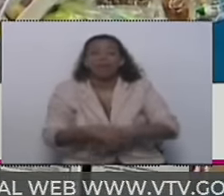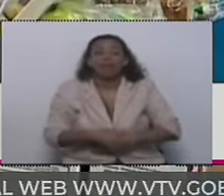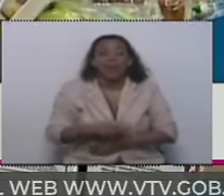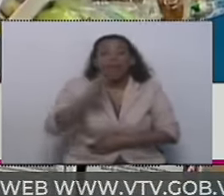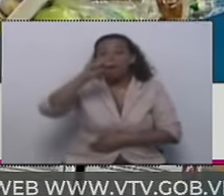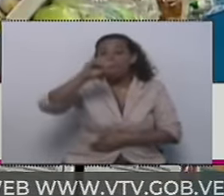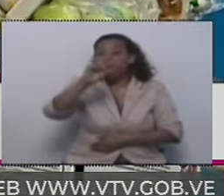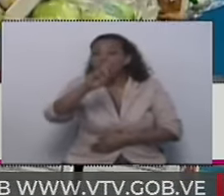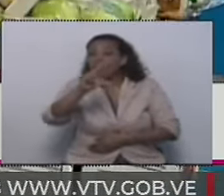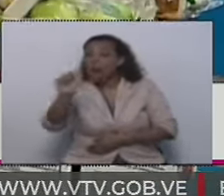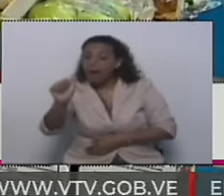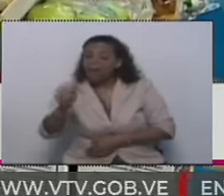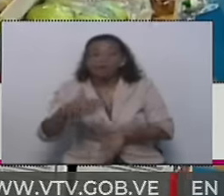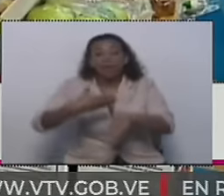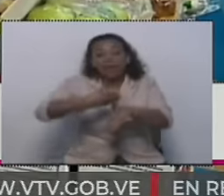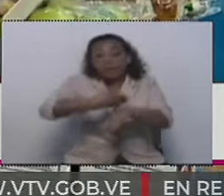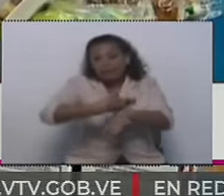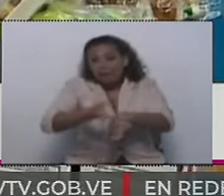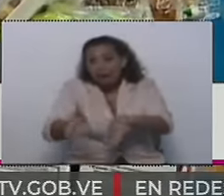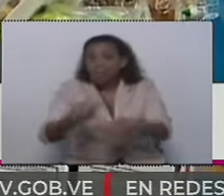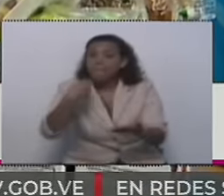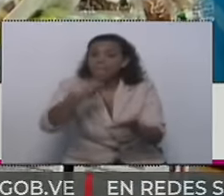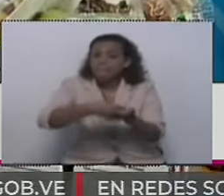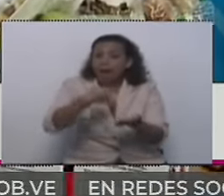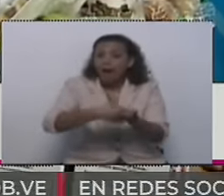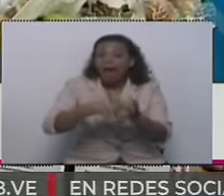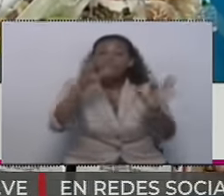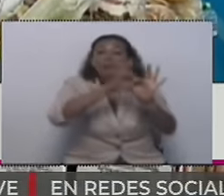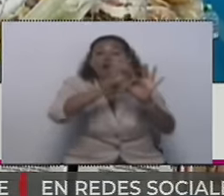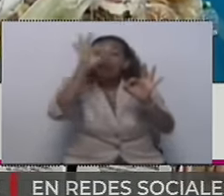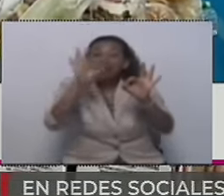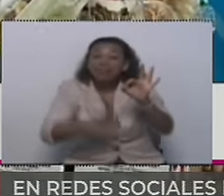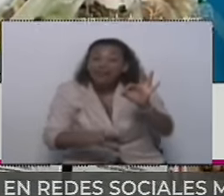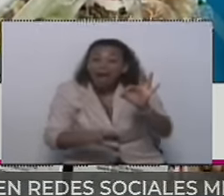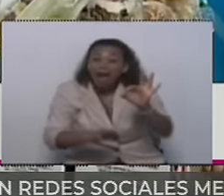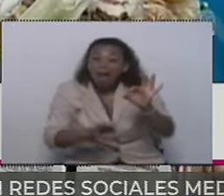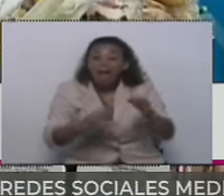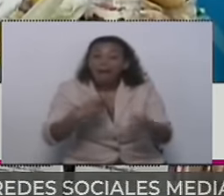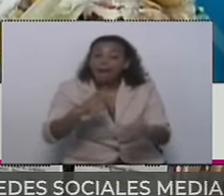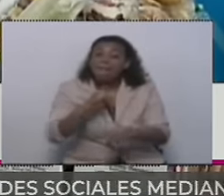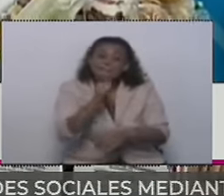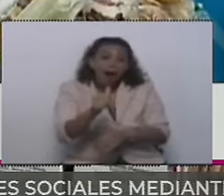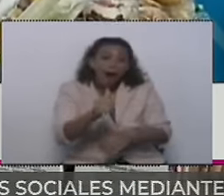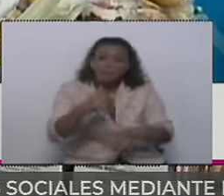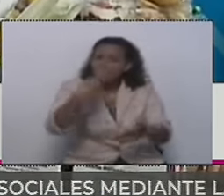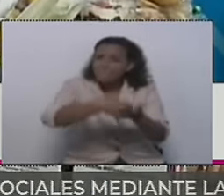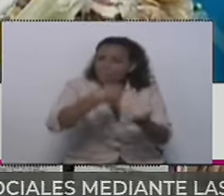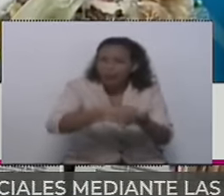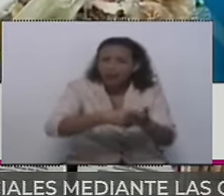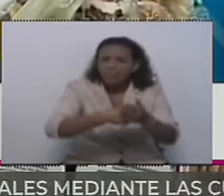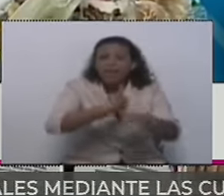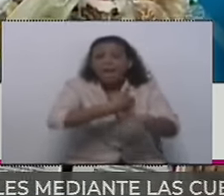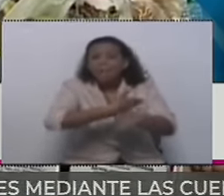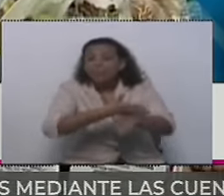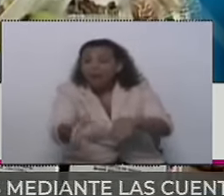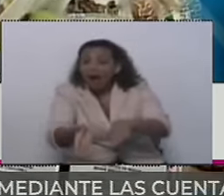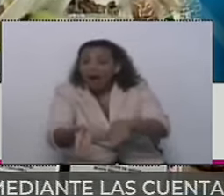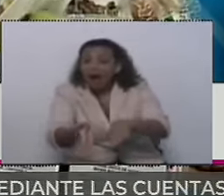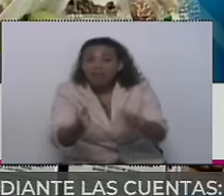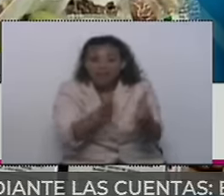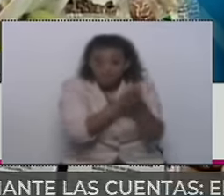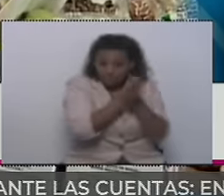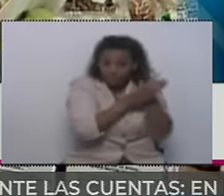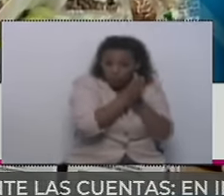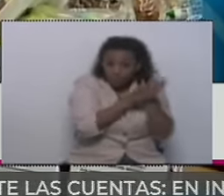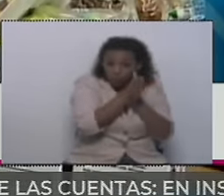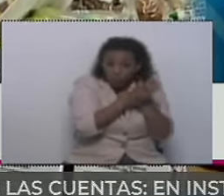le pagas o no. El moroso. O sea, el porcentaje de mala paga, de mora, en los microcréditos